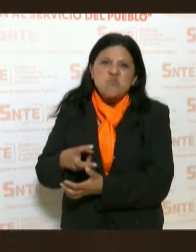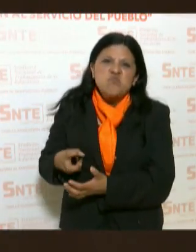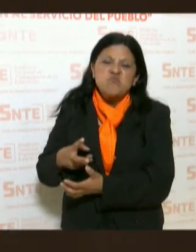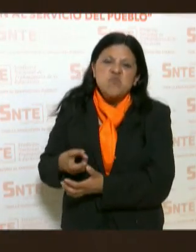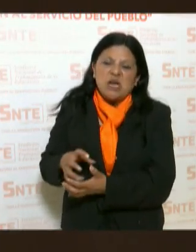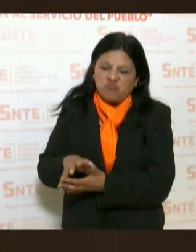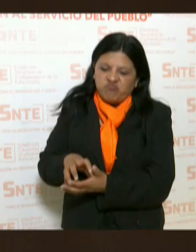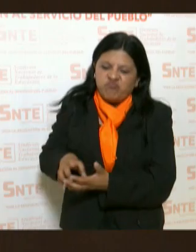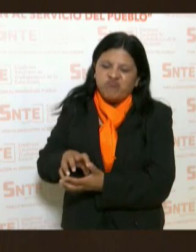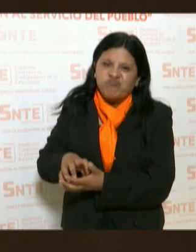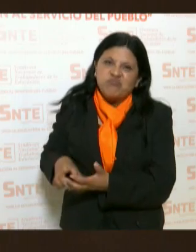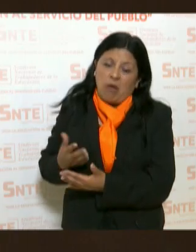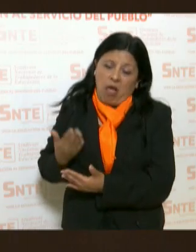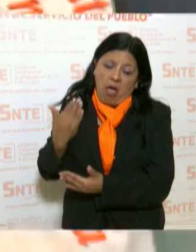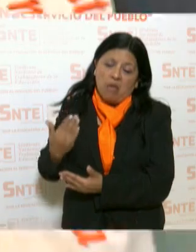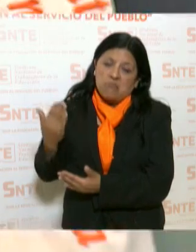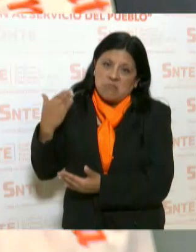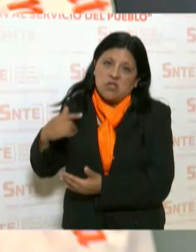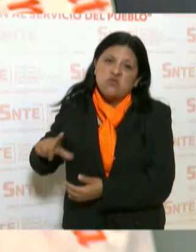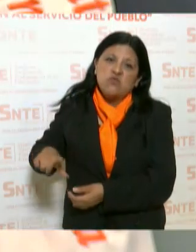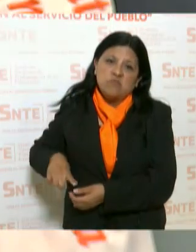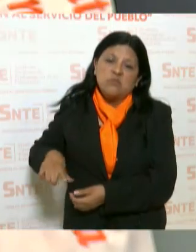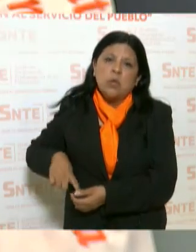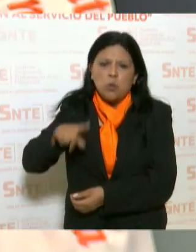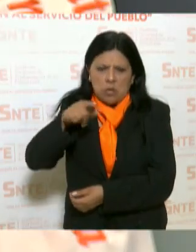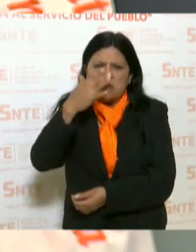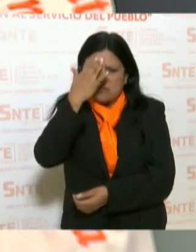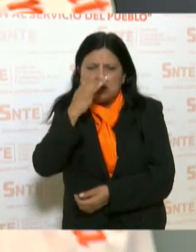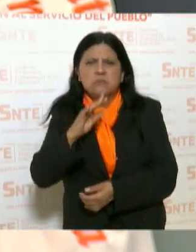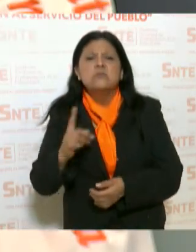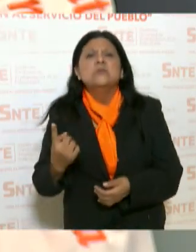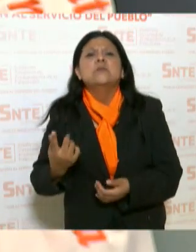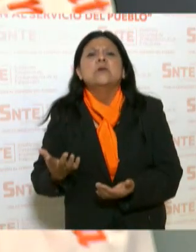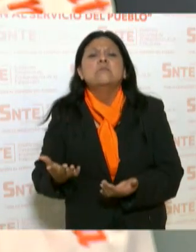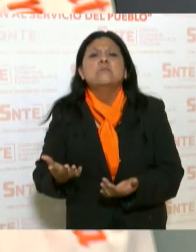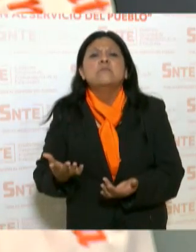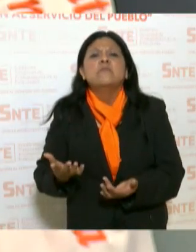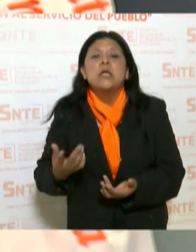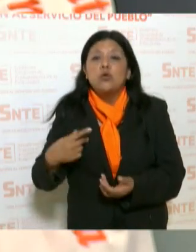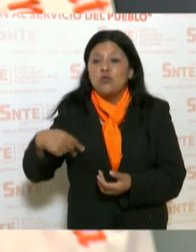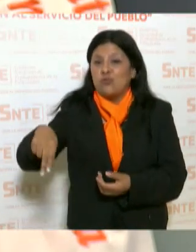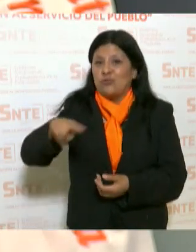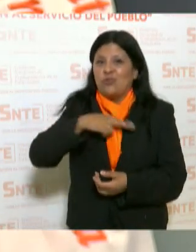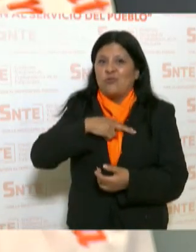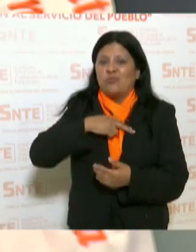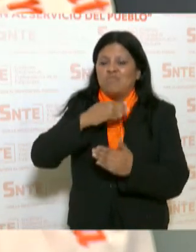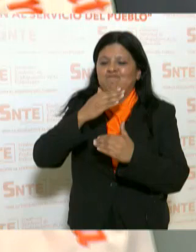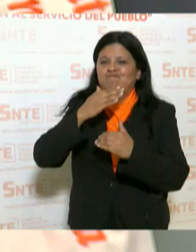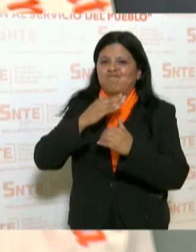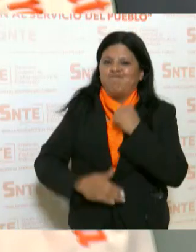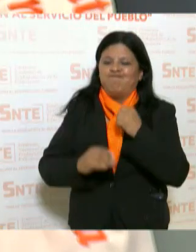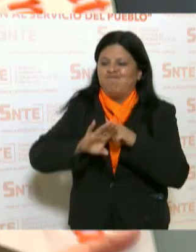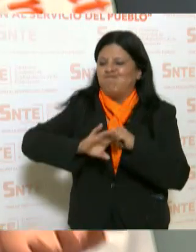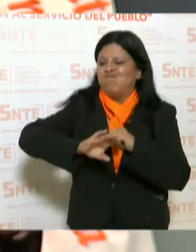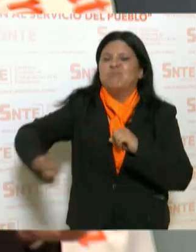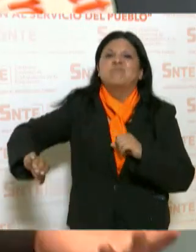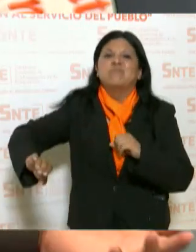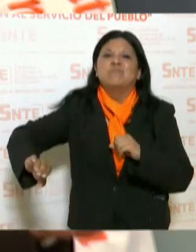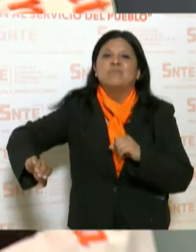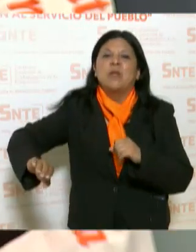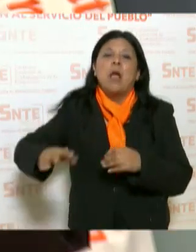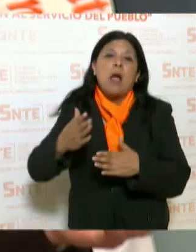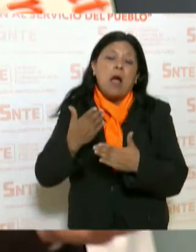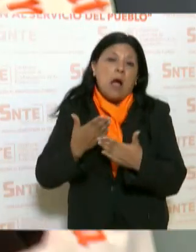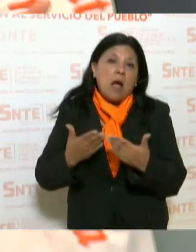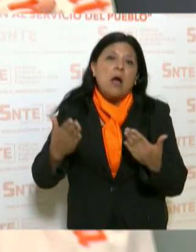se acabó. Lo cortamos de tajo. y ahora todo lo